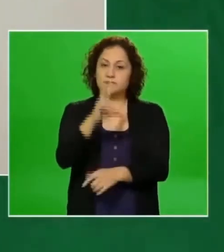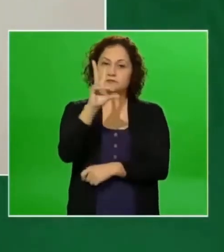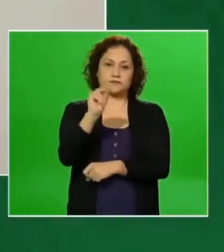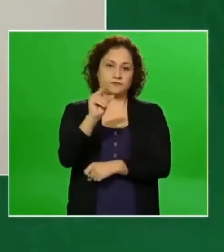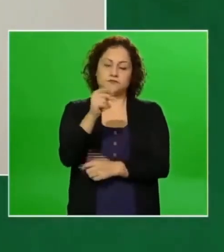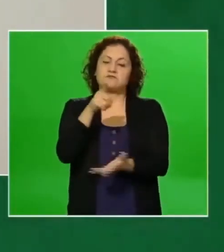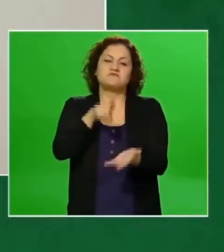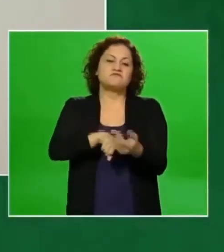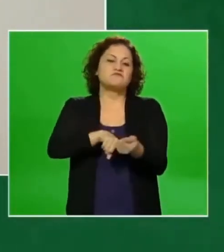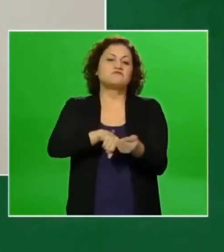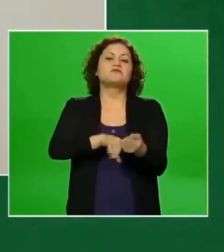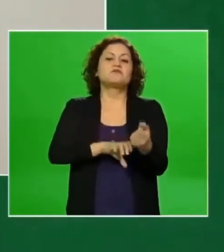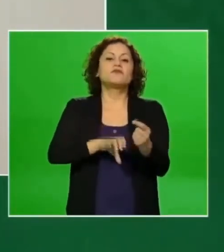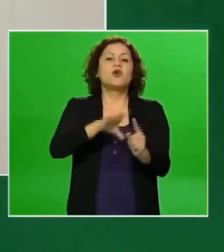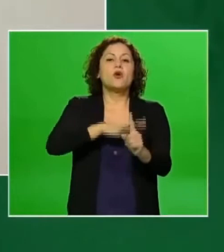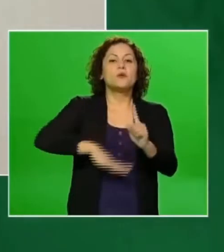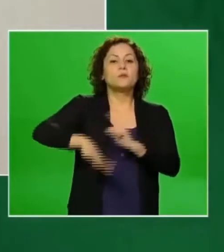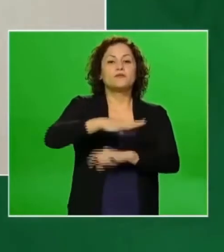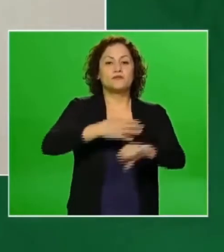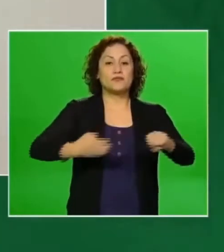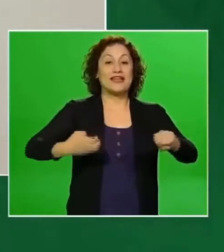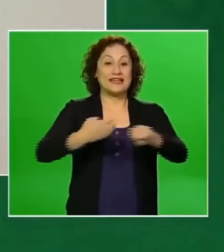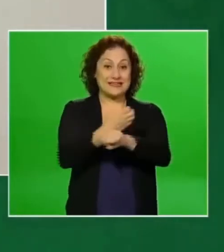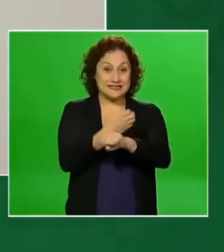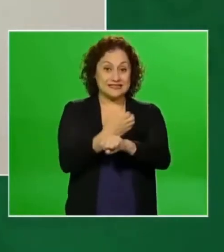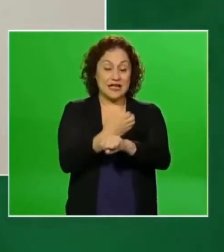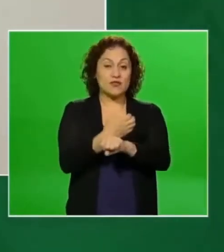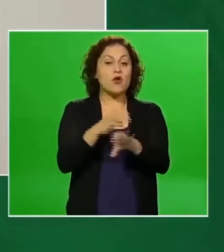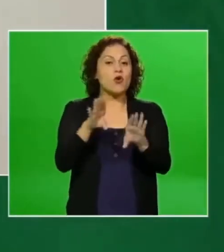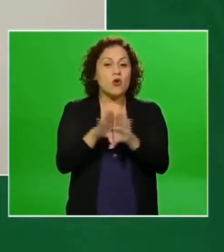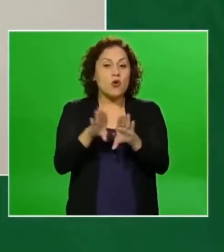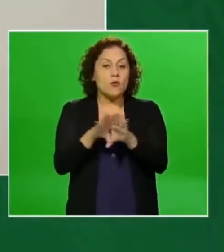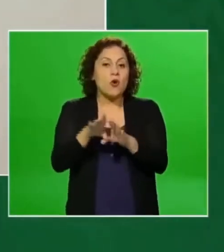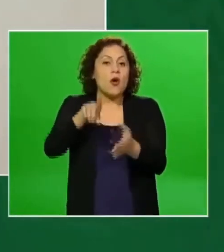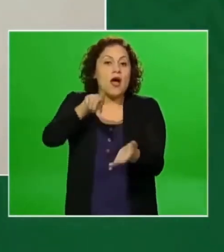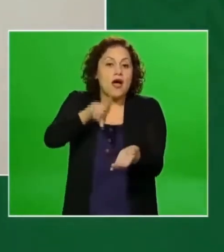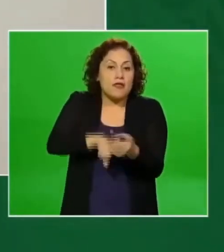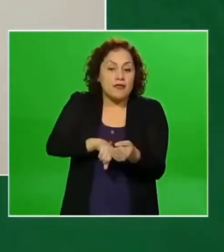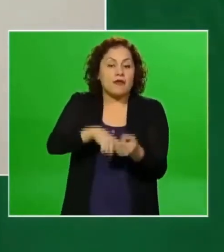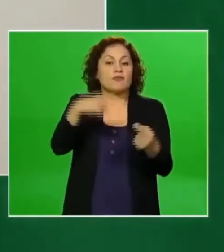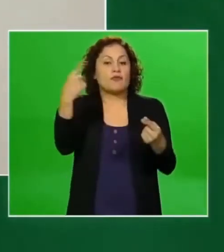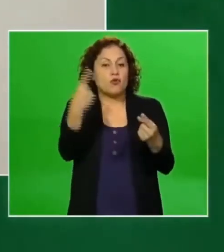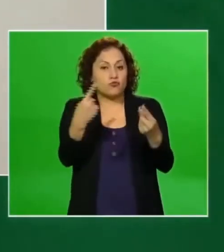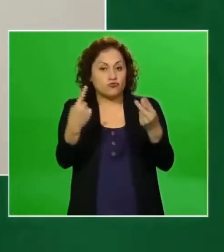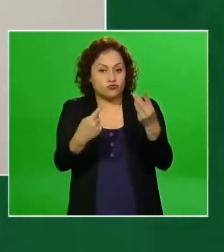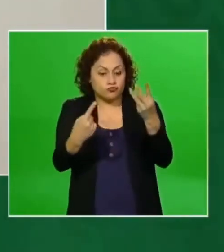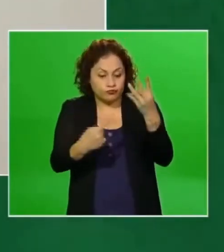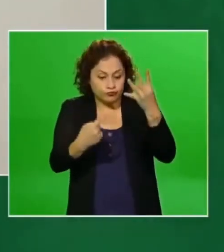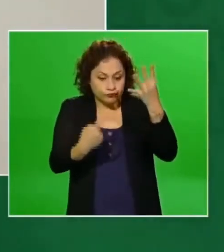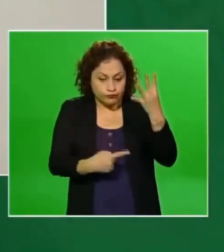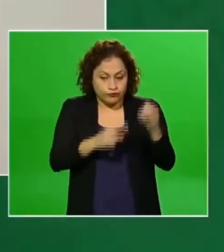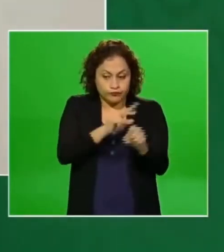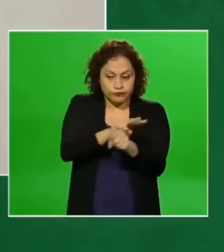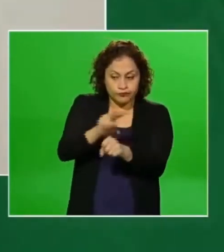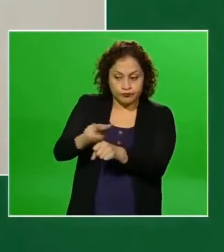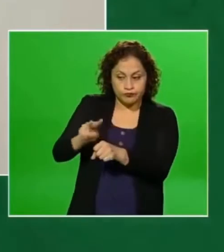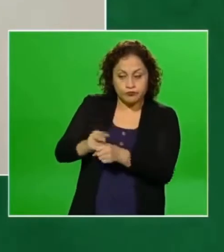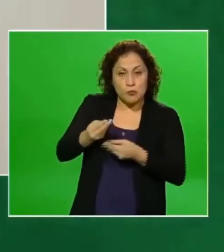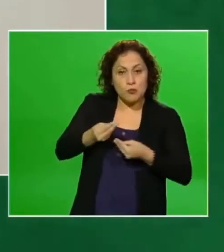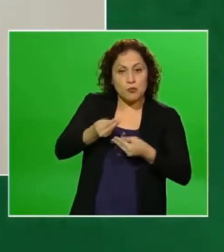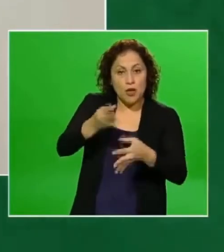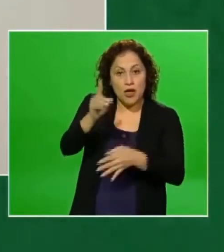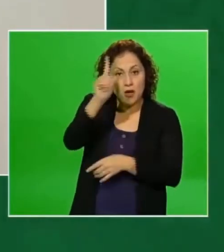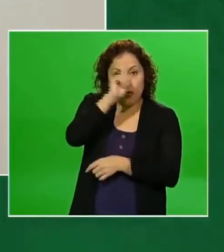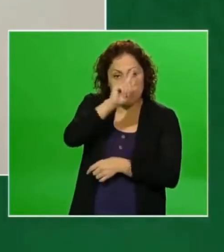C está en verde, no, sino que el semáforo viene de la mano de una serie de recomendaciones que se traducen en el